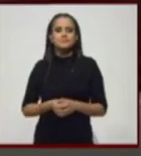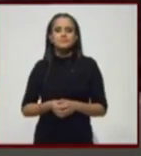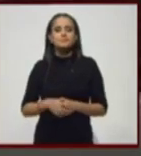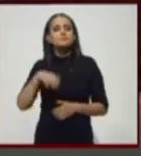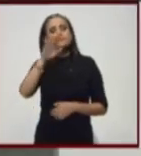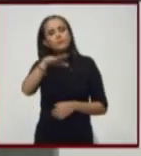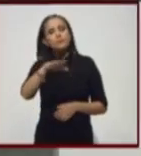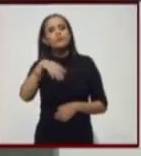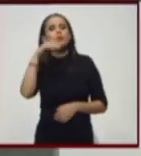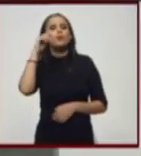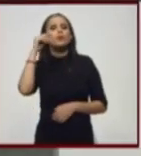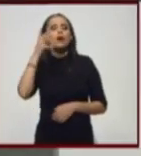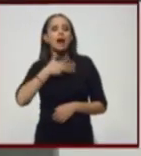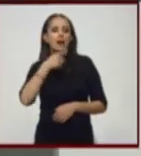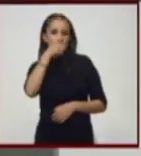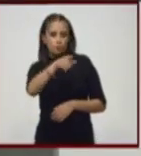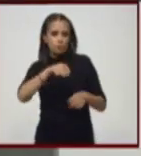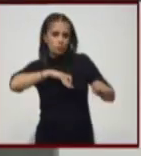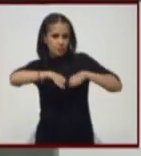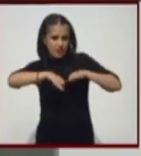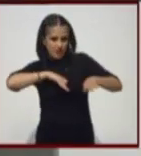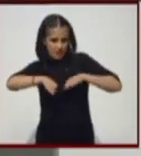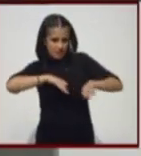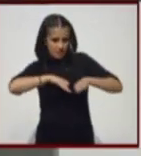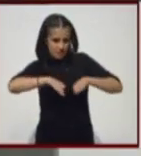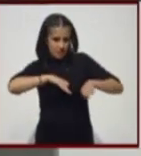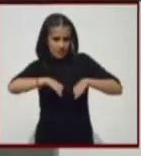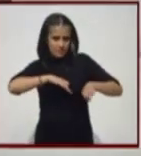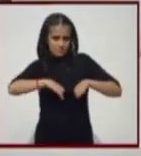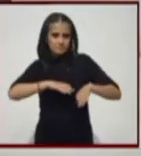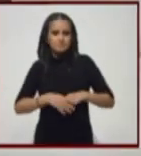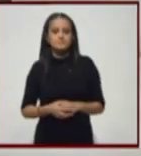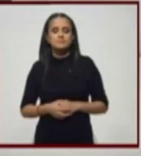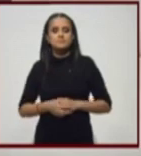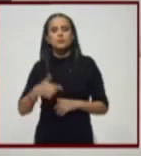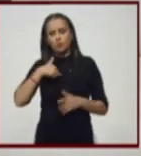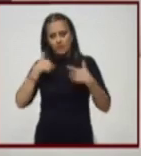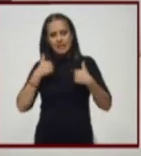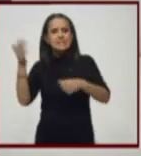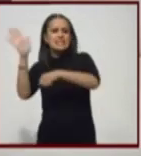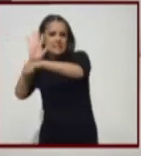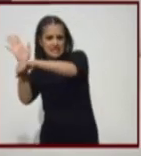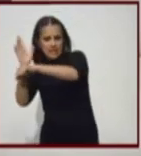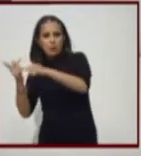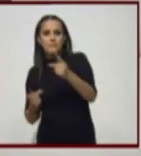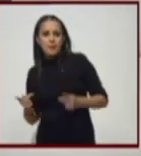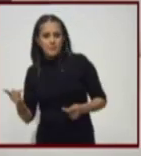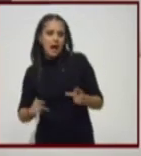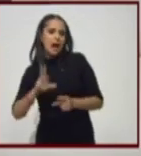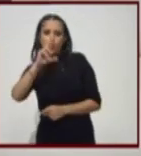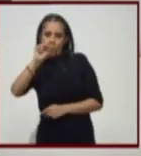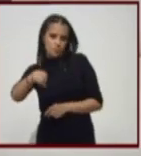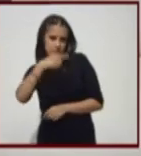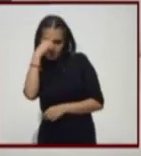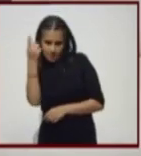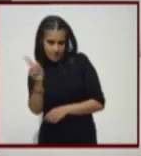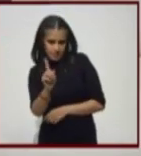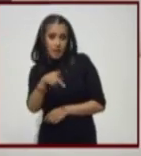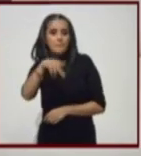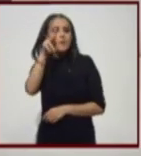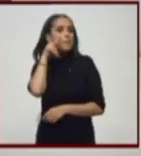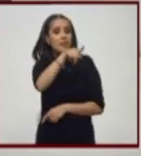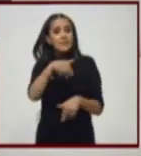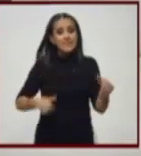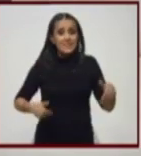a ver una parte de tu chamba que es una parte que un nuevo yo entiendo que el cine va como preparado no es fácil etcétera pero verte en